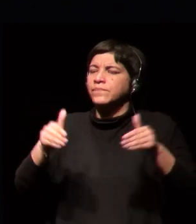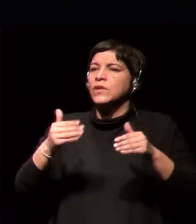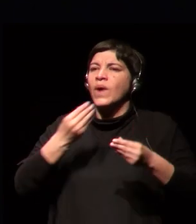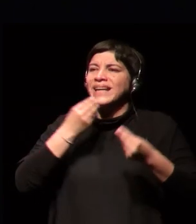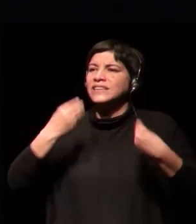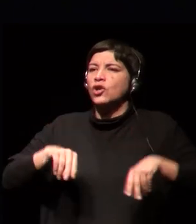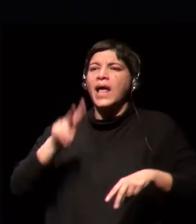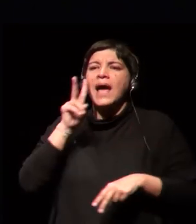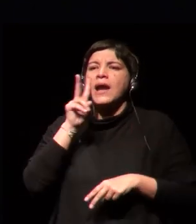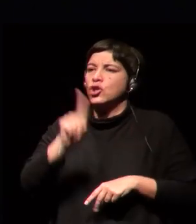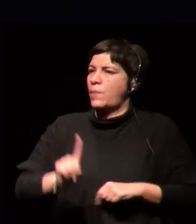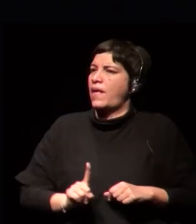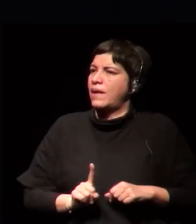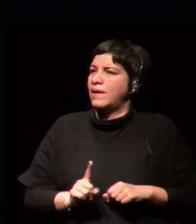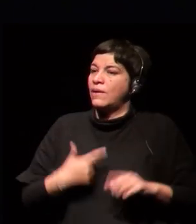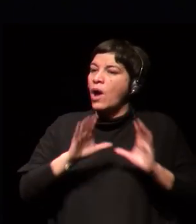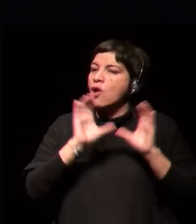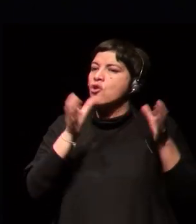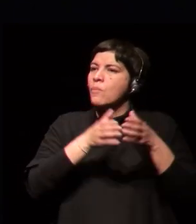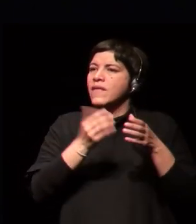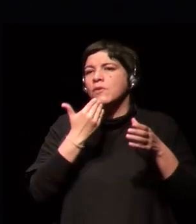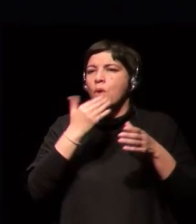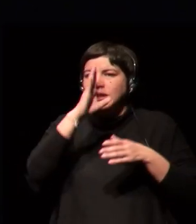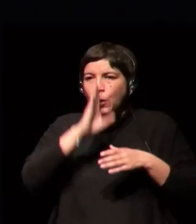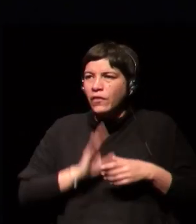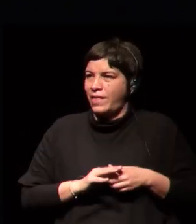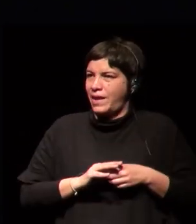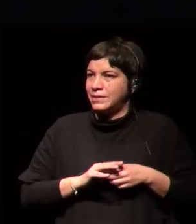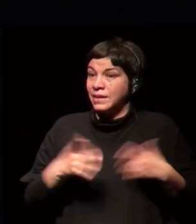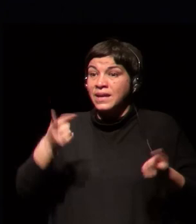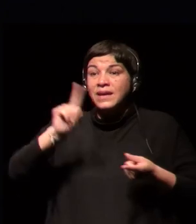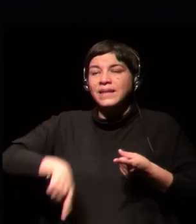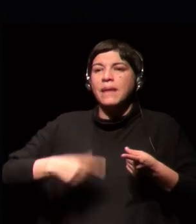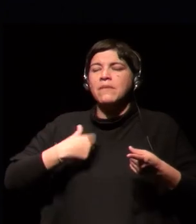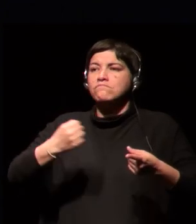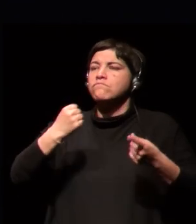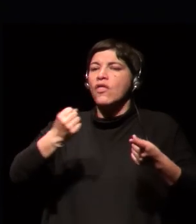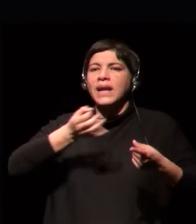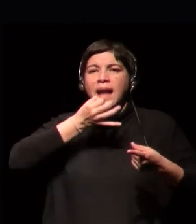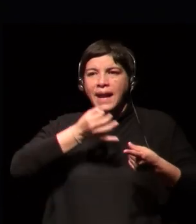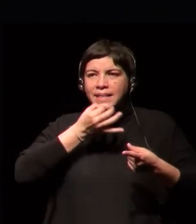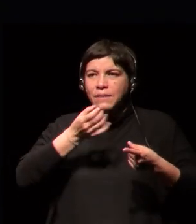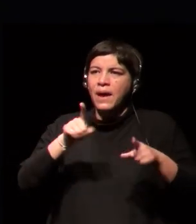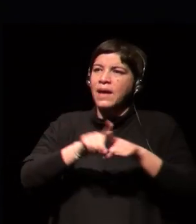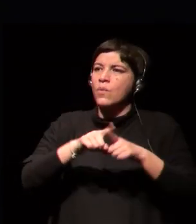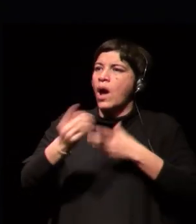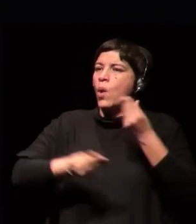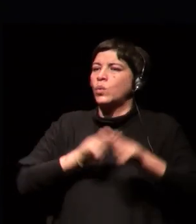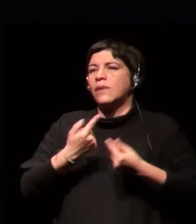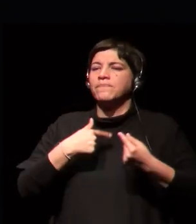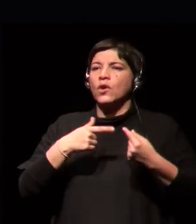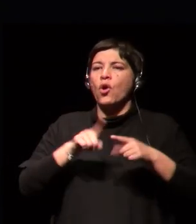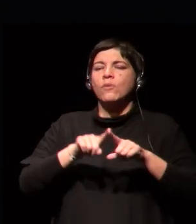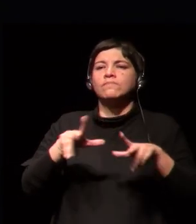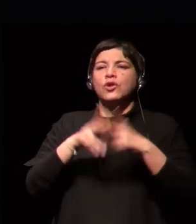comunidades escondidas y el poder de la narrativa que sirve como escudo social. En otras palabras,